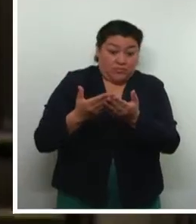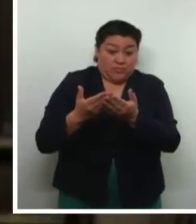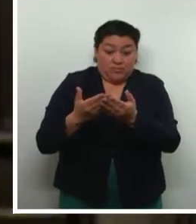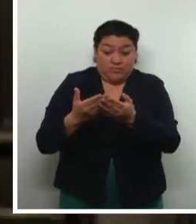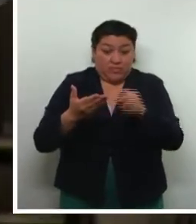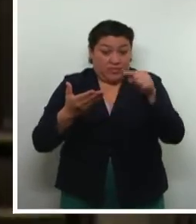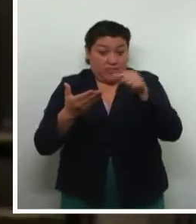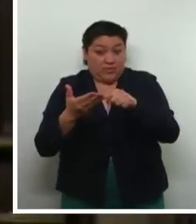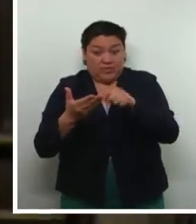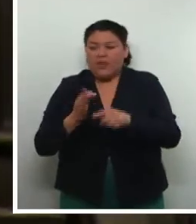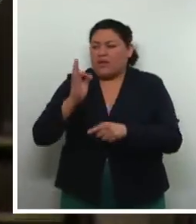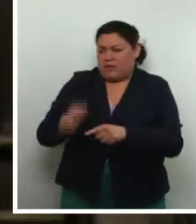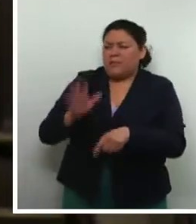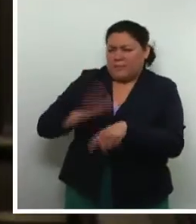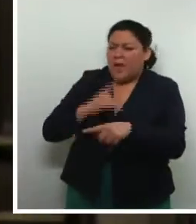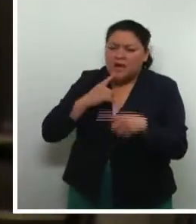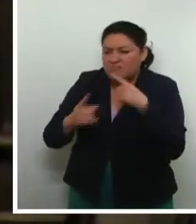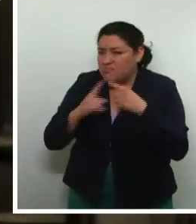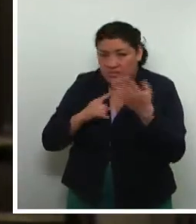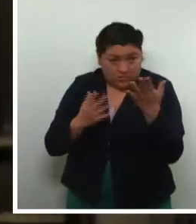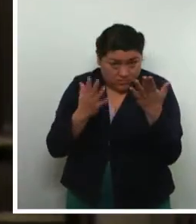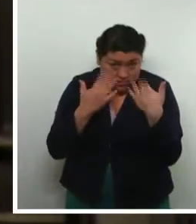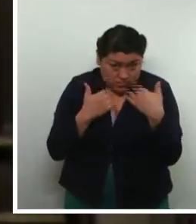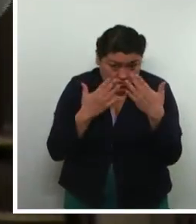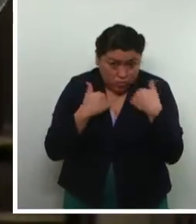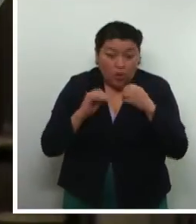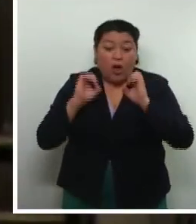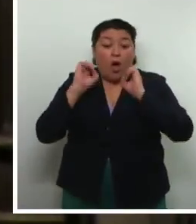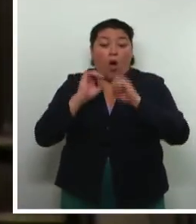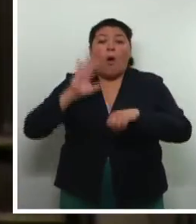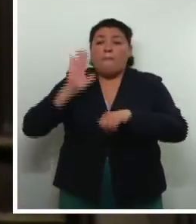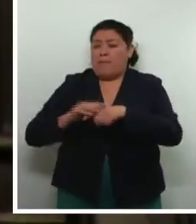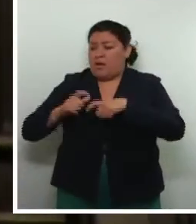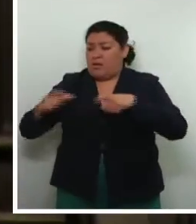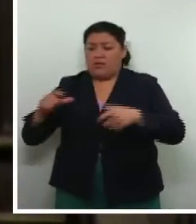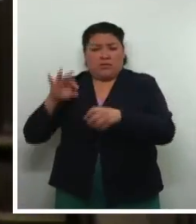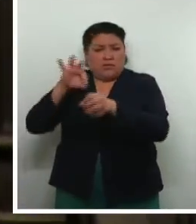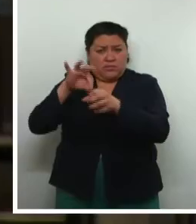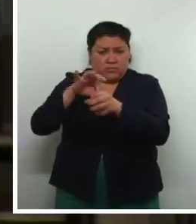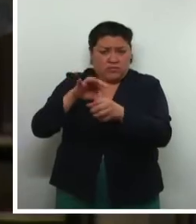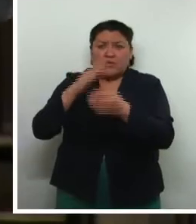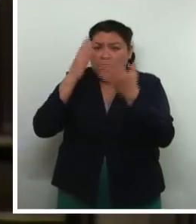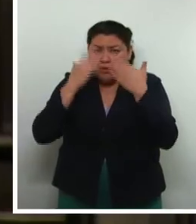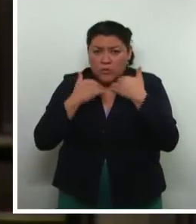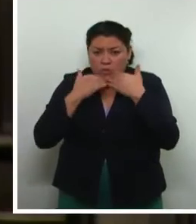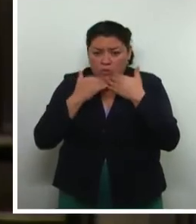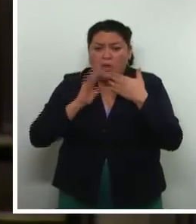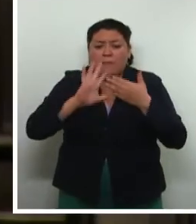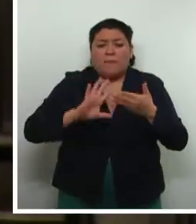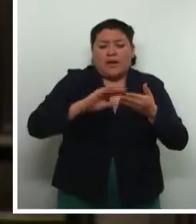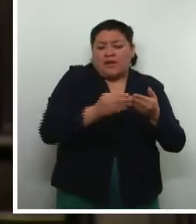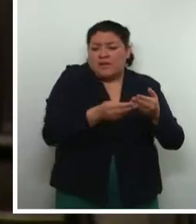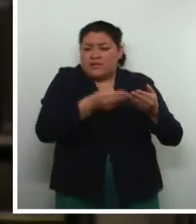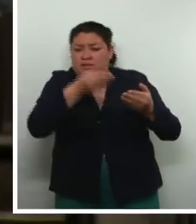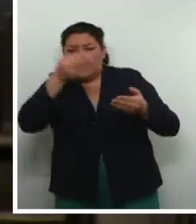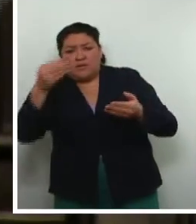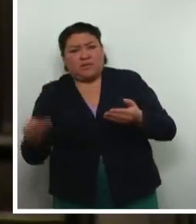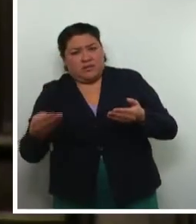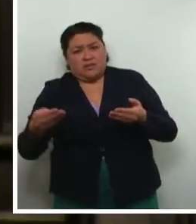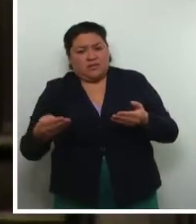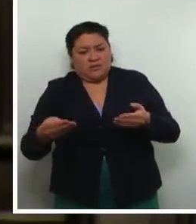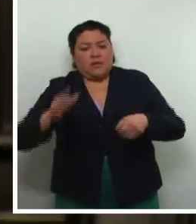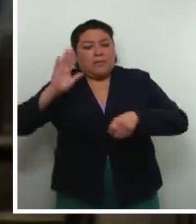no se aceptan a discusión o no tienen mayoría, entonces se reservan y se generan